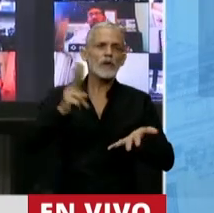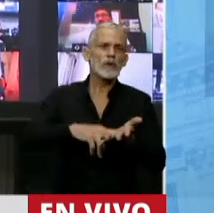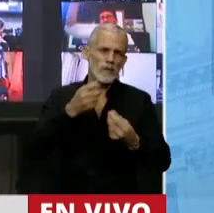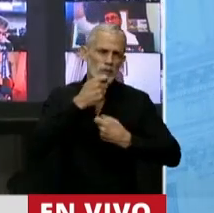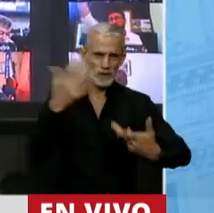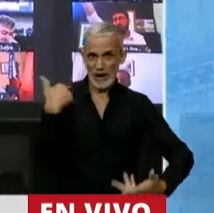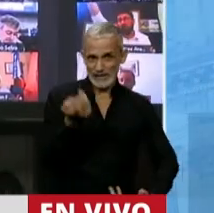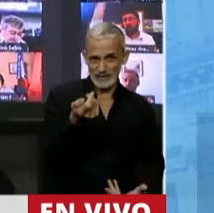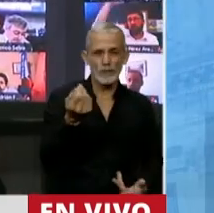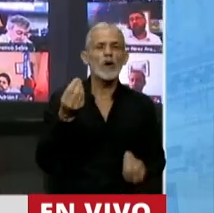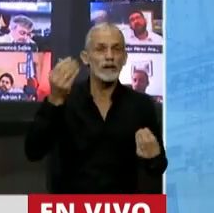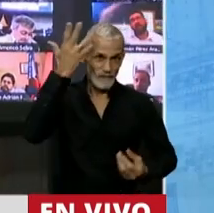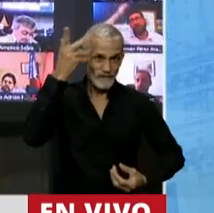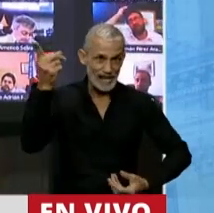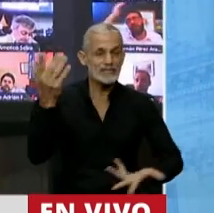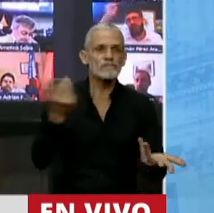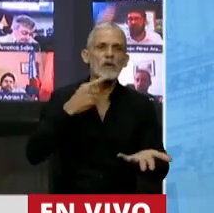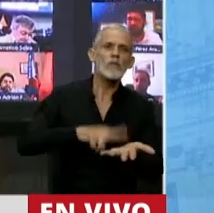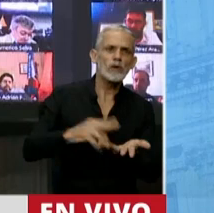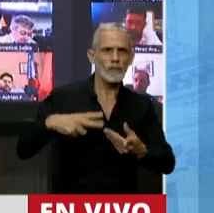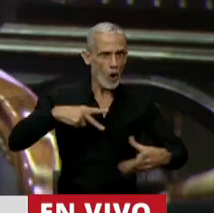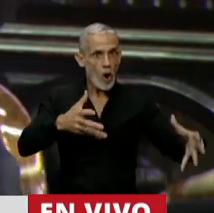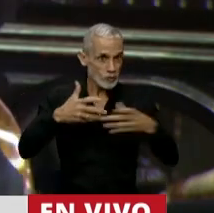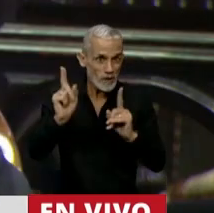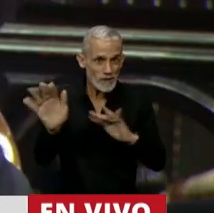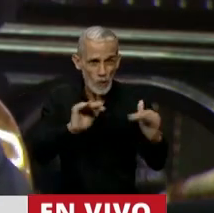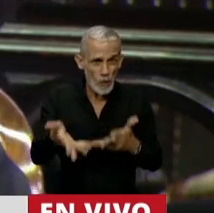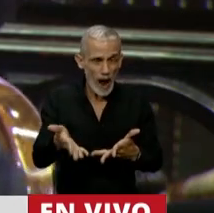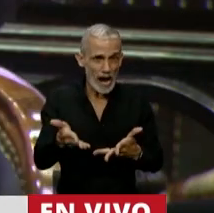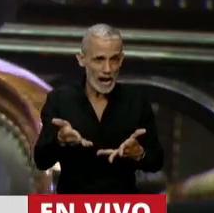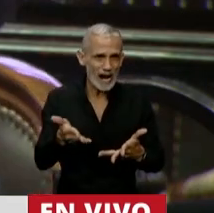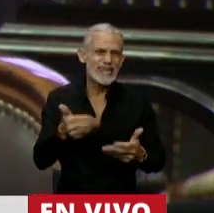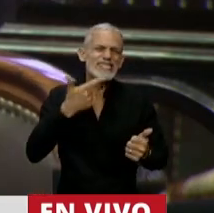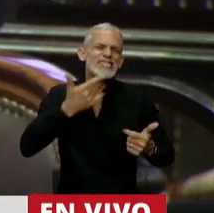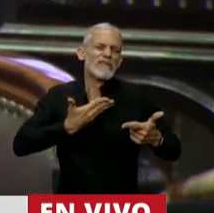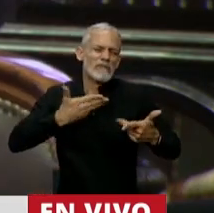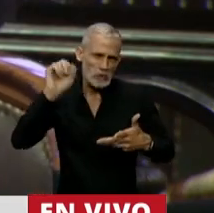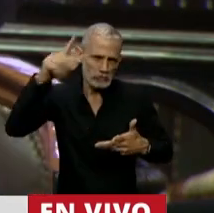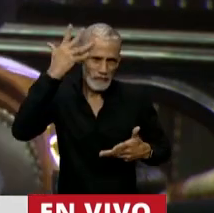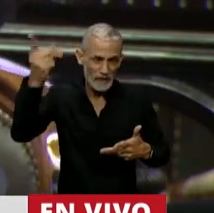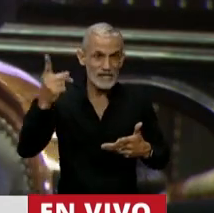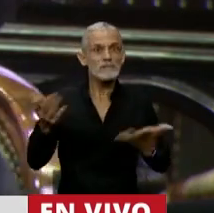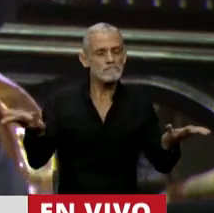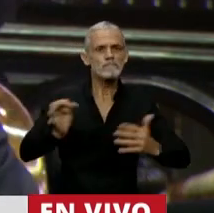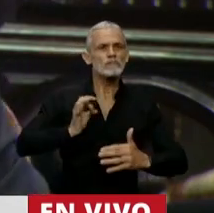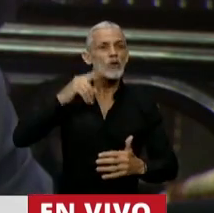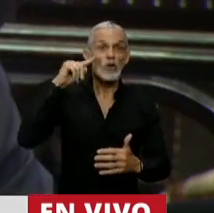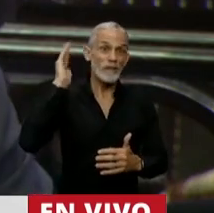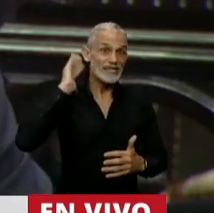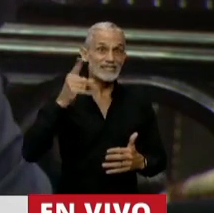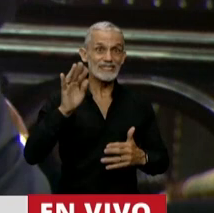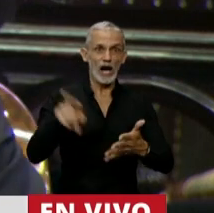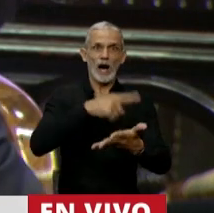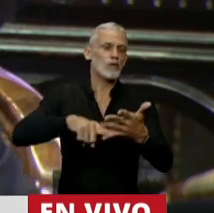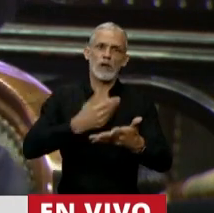experiencia reciente de Francia con el impuesto a las grandes fortunas, ISF por sus siglas. Al 2016, previo a su derogación